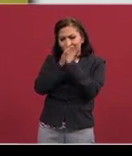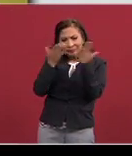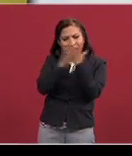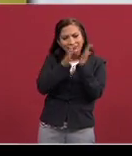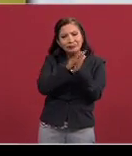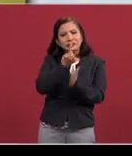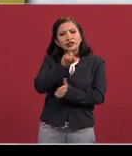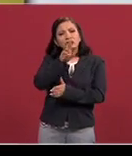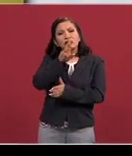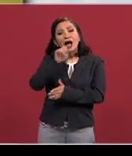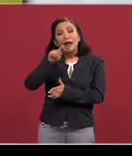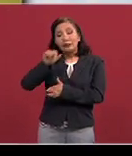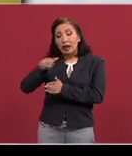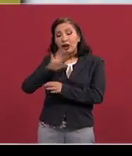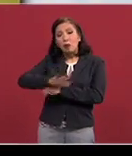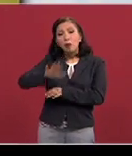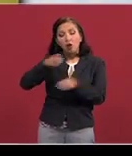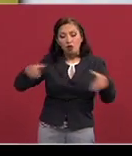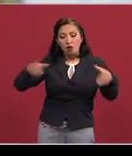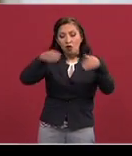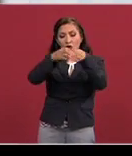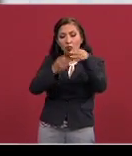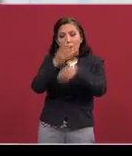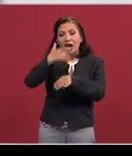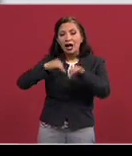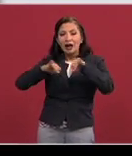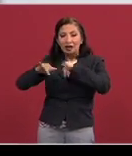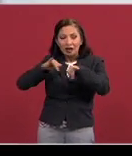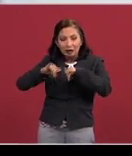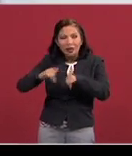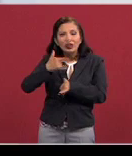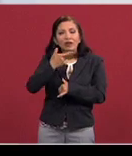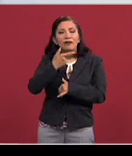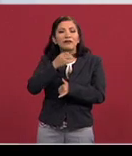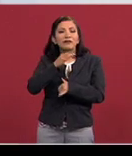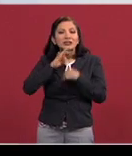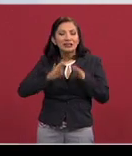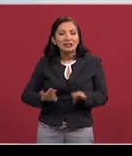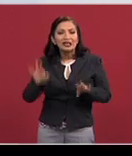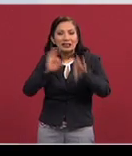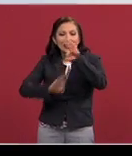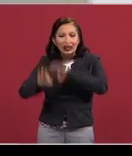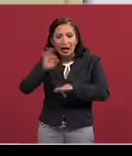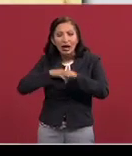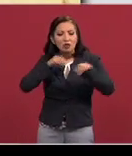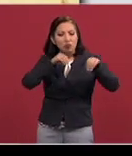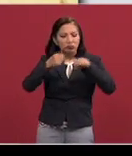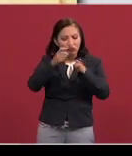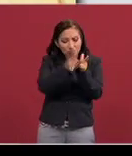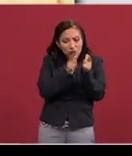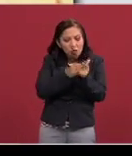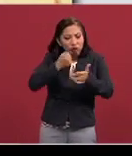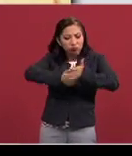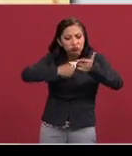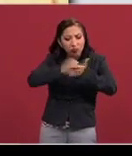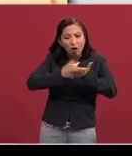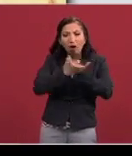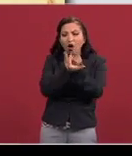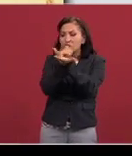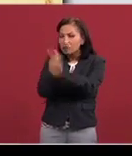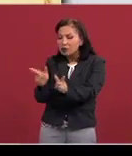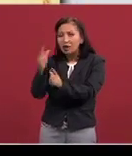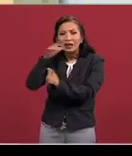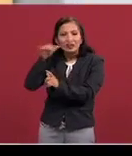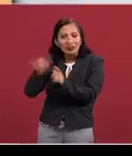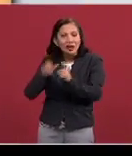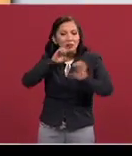del doctorado en todos los terrenos de la vulcanología, la geofísica, de la política, de los movimientos nacionalistas, de liberación de Italia,